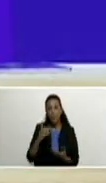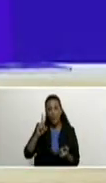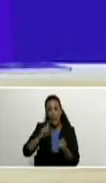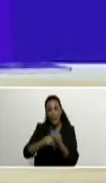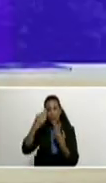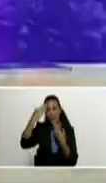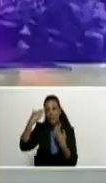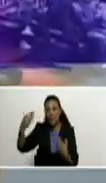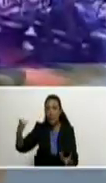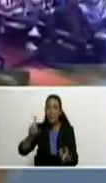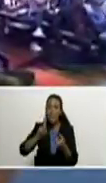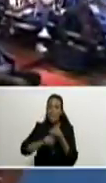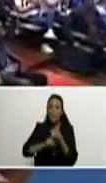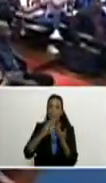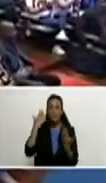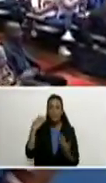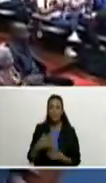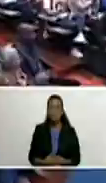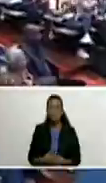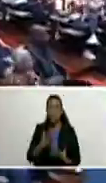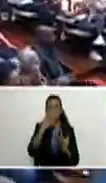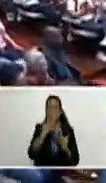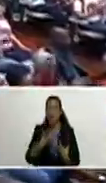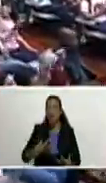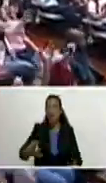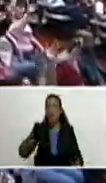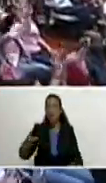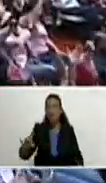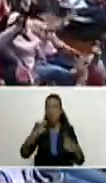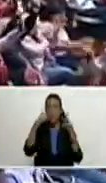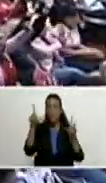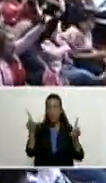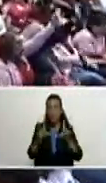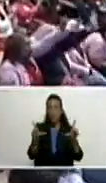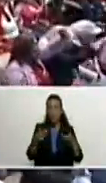Vamos a darle una bulla a Silita que nos está viendo.